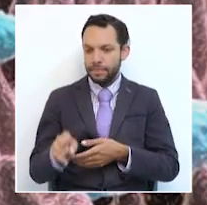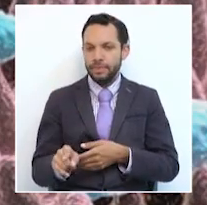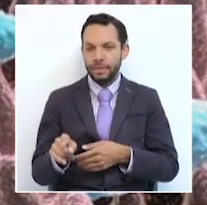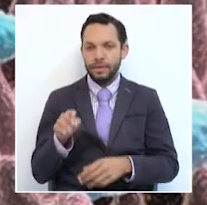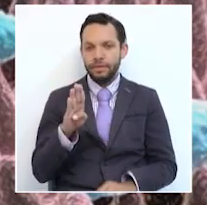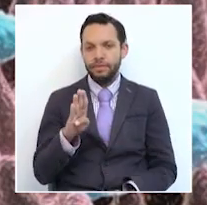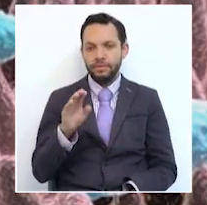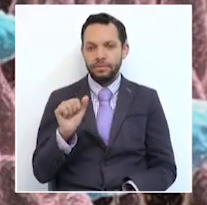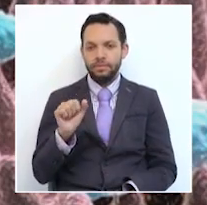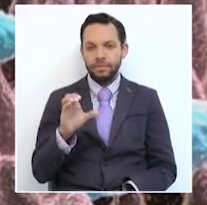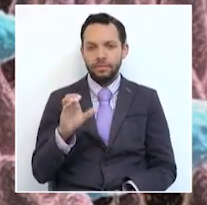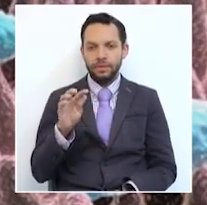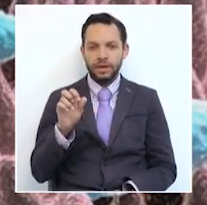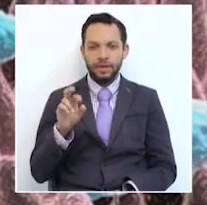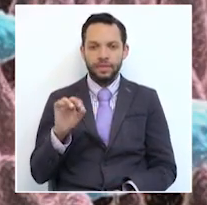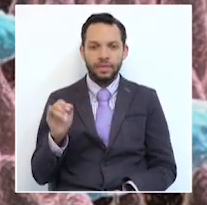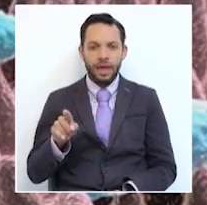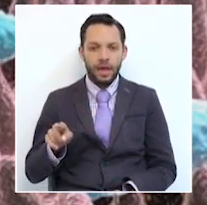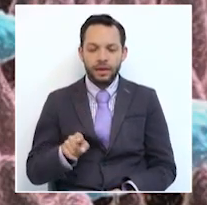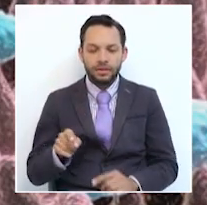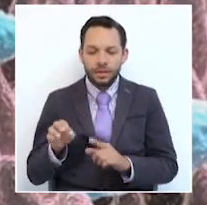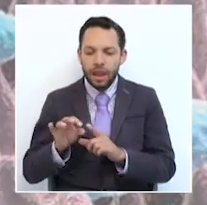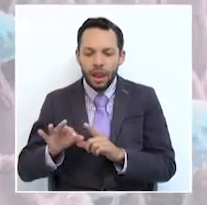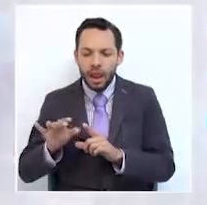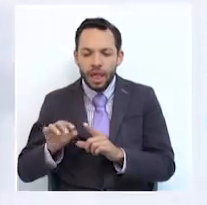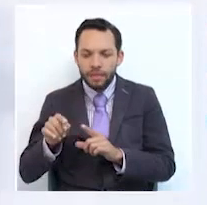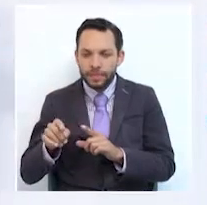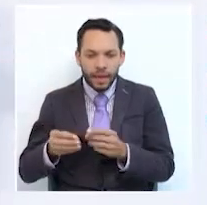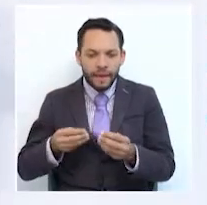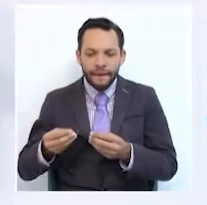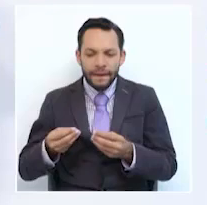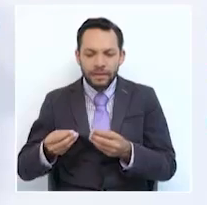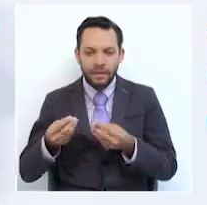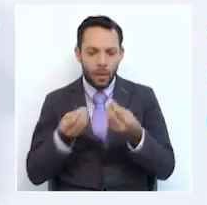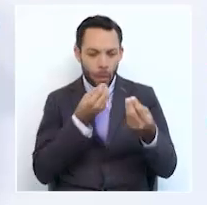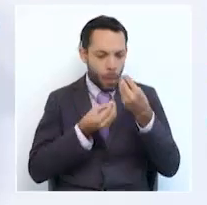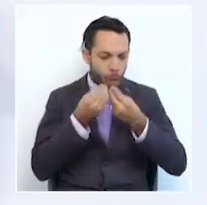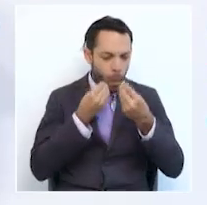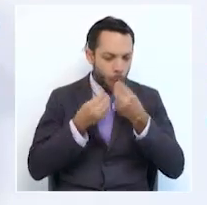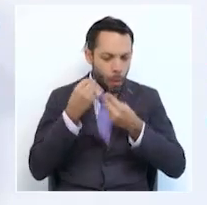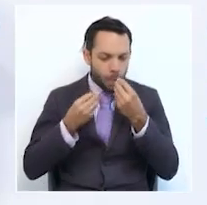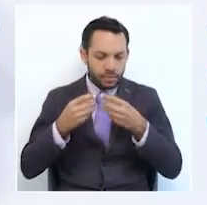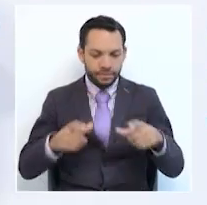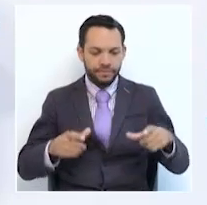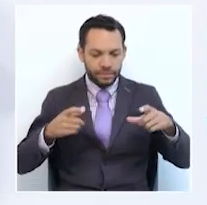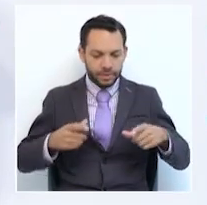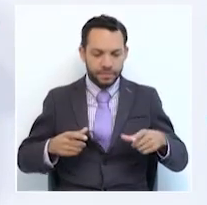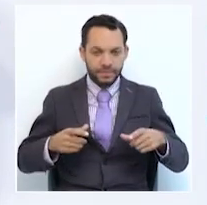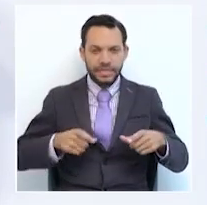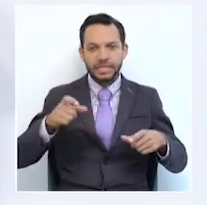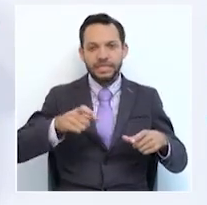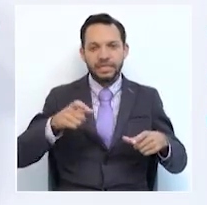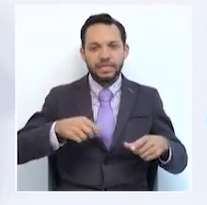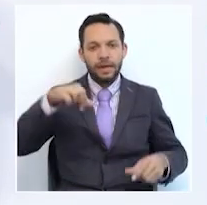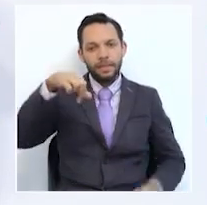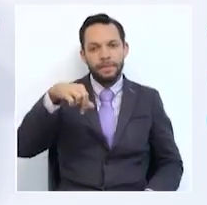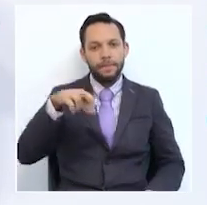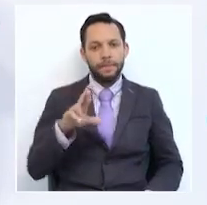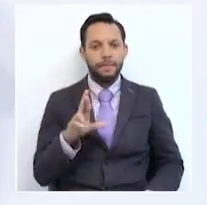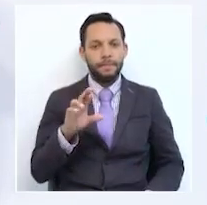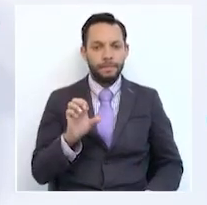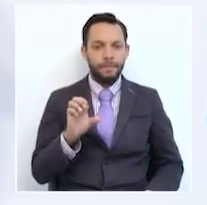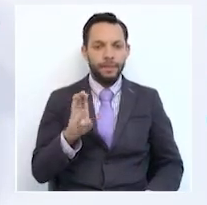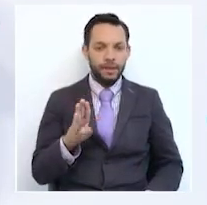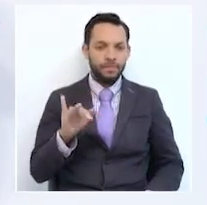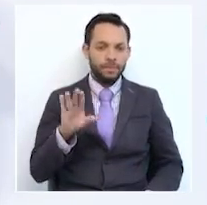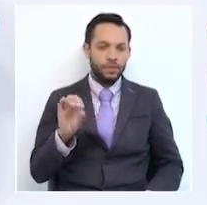y de que viven ellas de la comida y como llama la comida los prebióticos y que es el